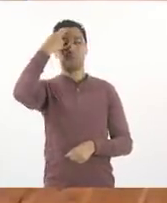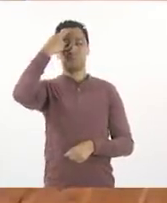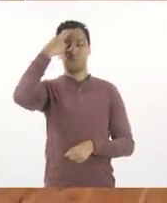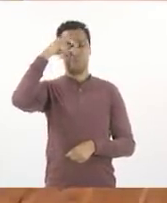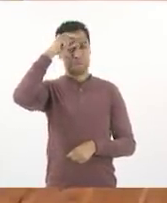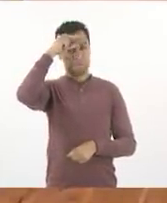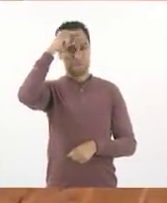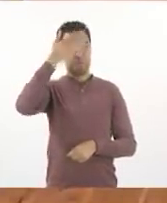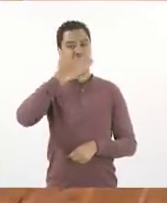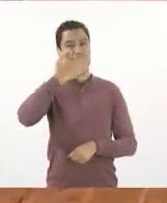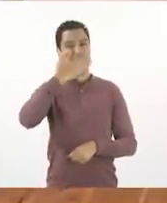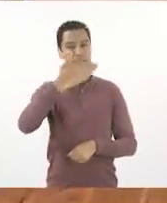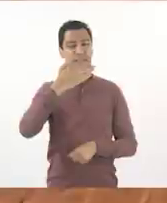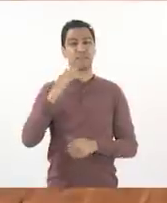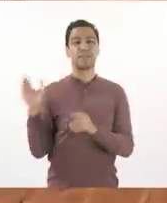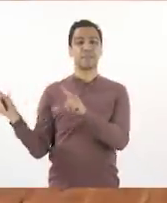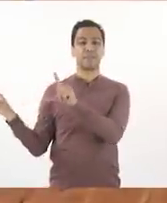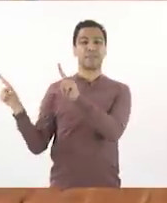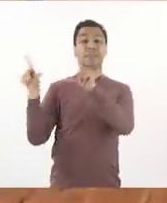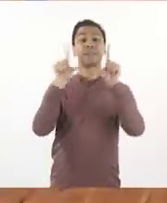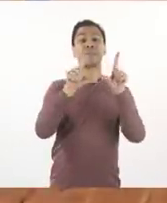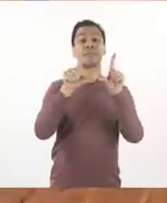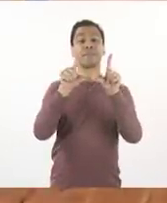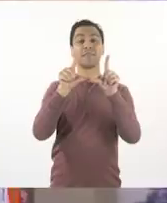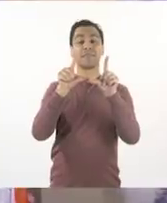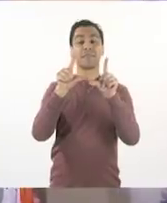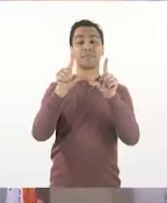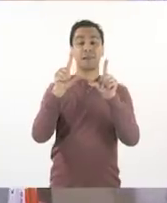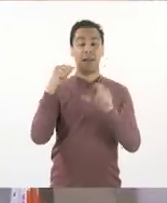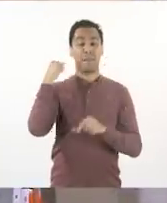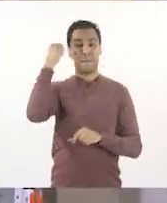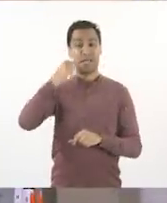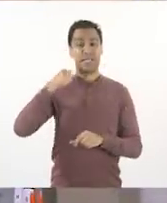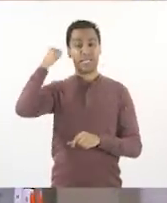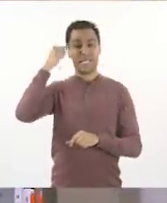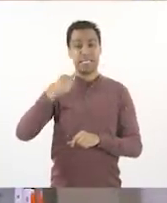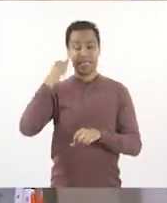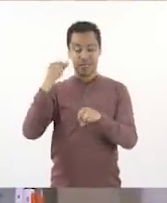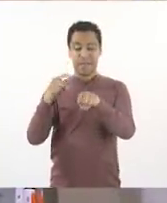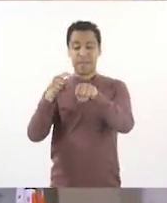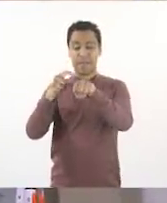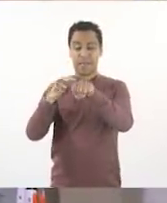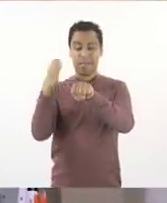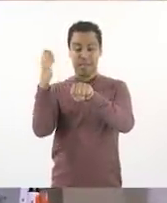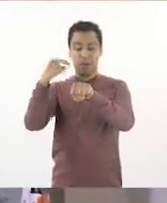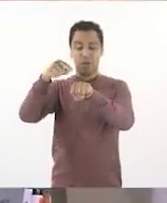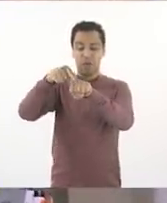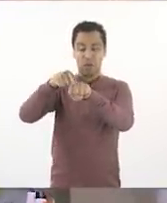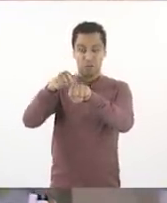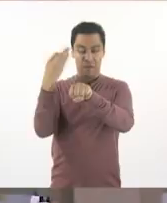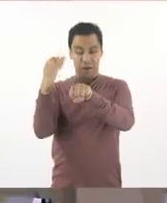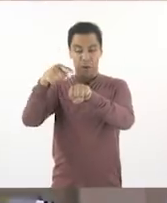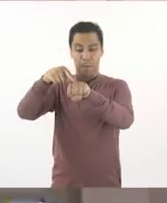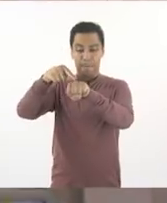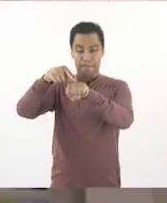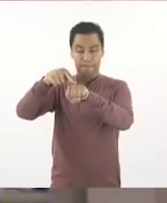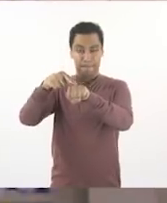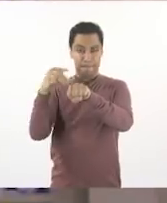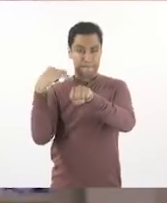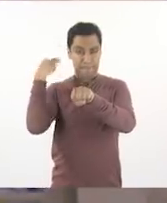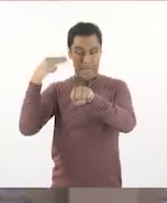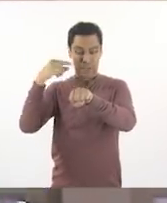¿El mes? Abril. Abril. Enero, febrero, marzo, abril. Cayó